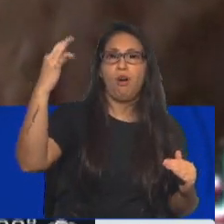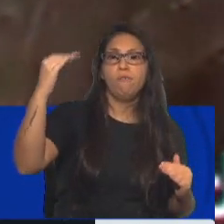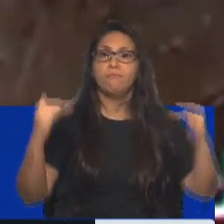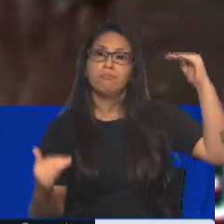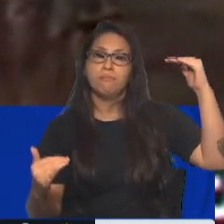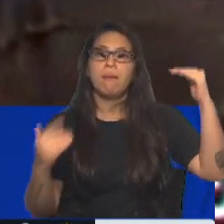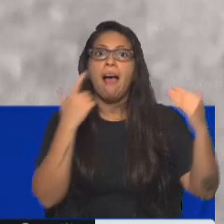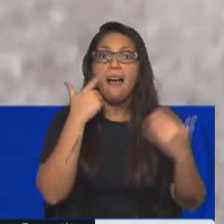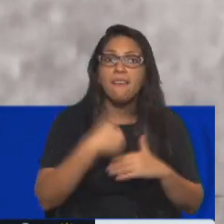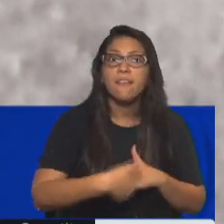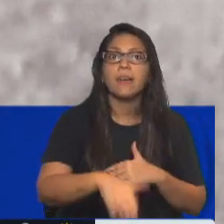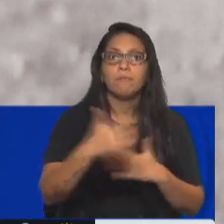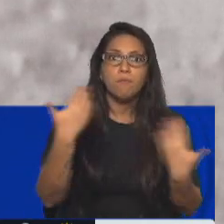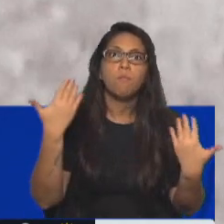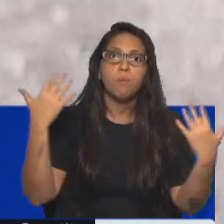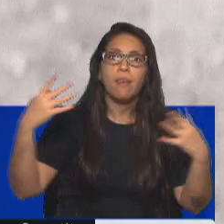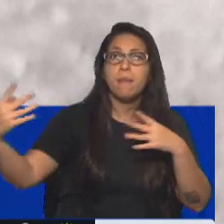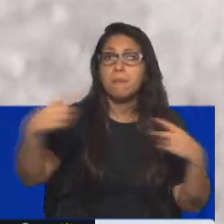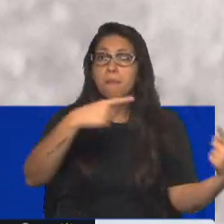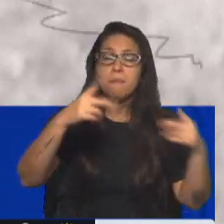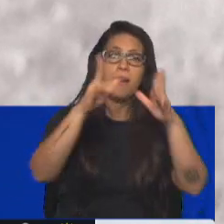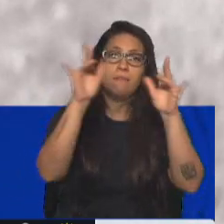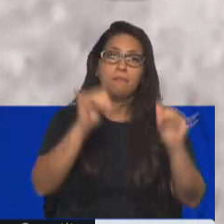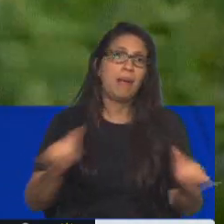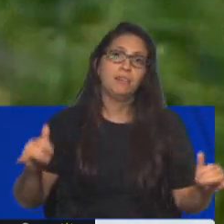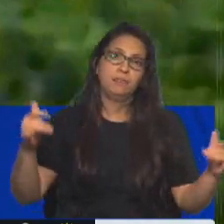posibilidad de poner fin a los combates.